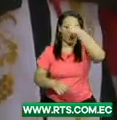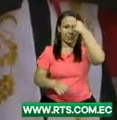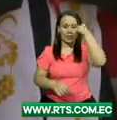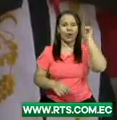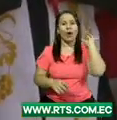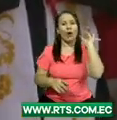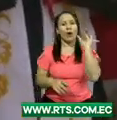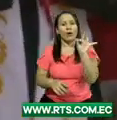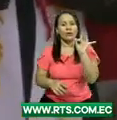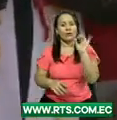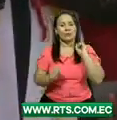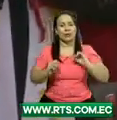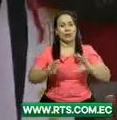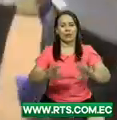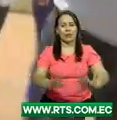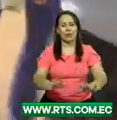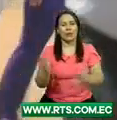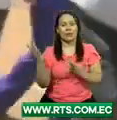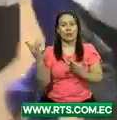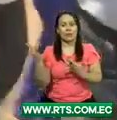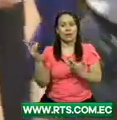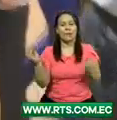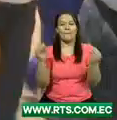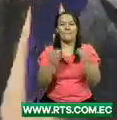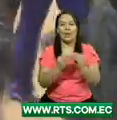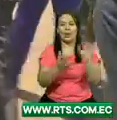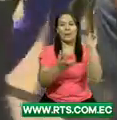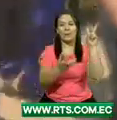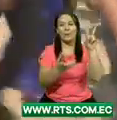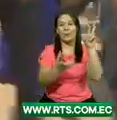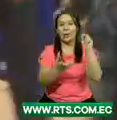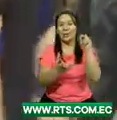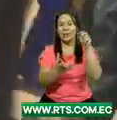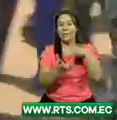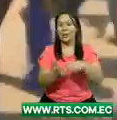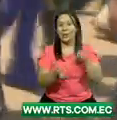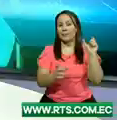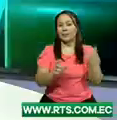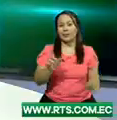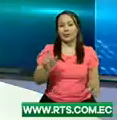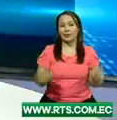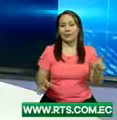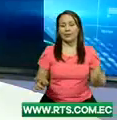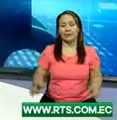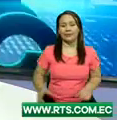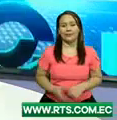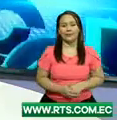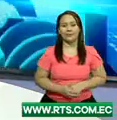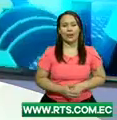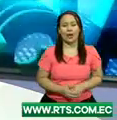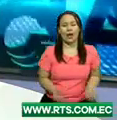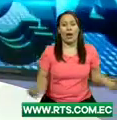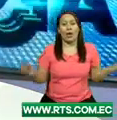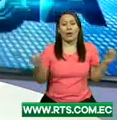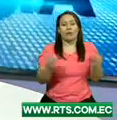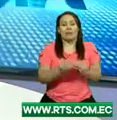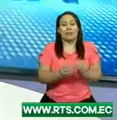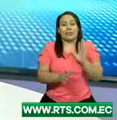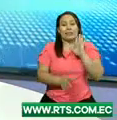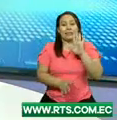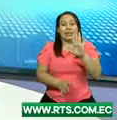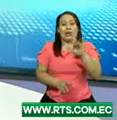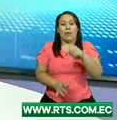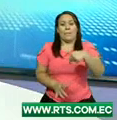una asistencia de más de 20.000 personas informó adriana peralta más de 5 millones